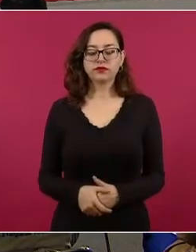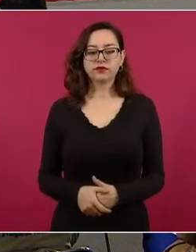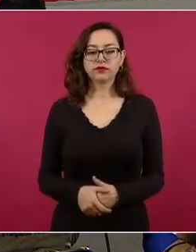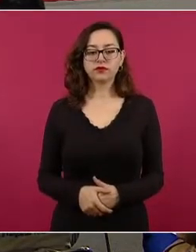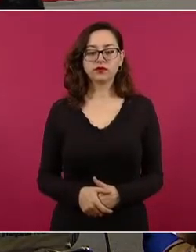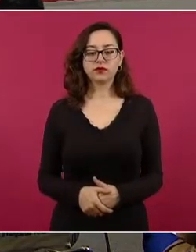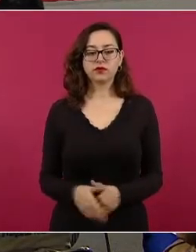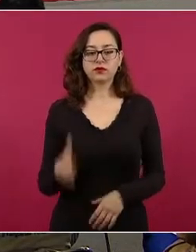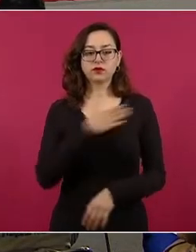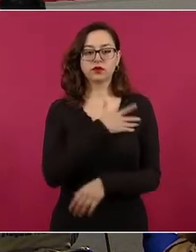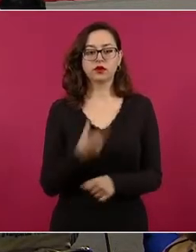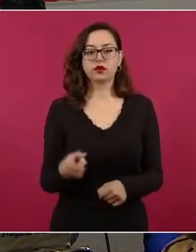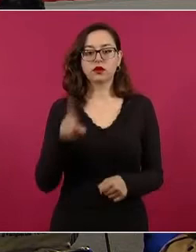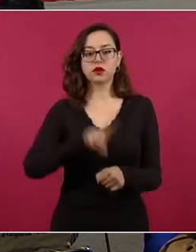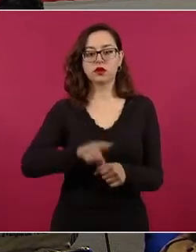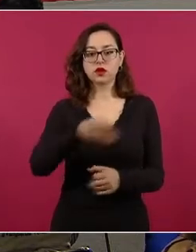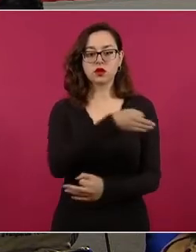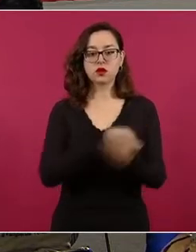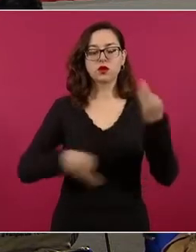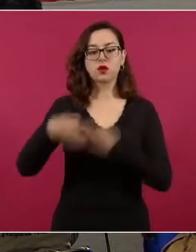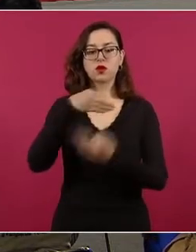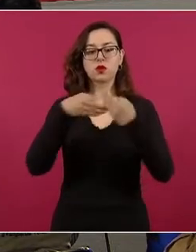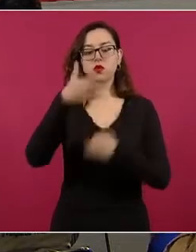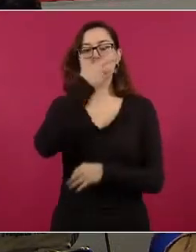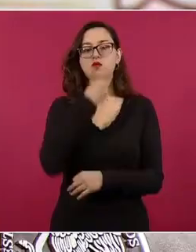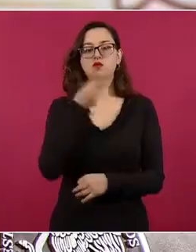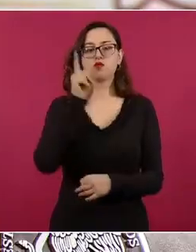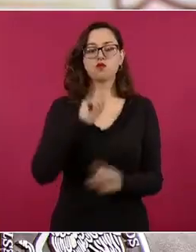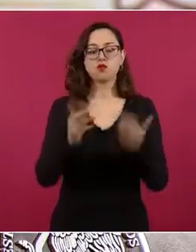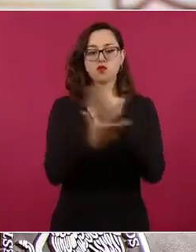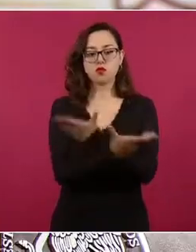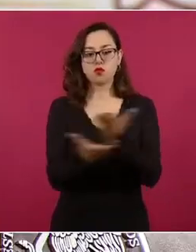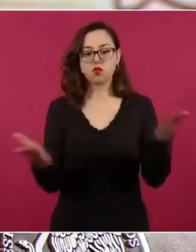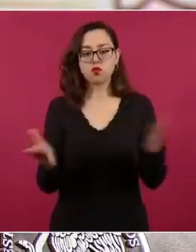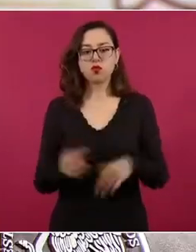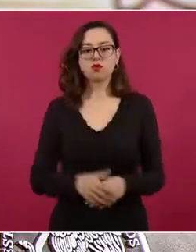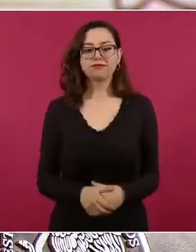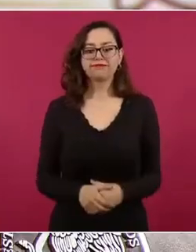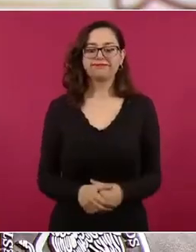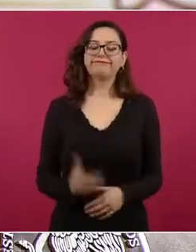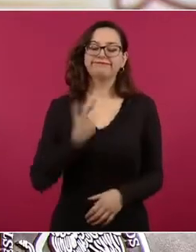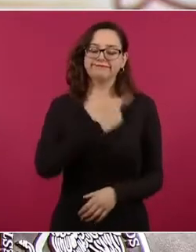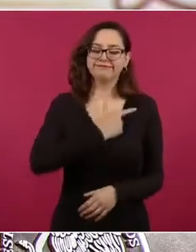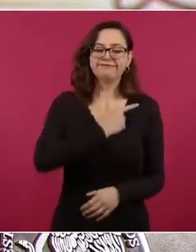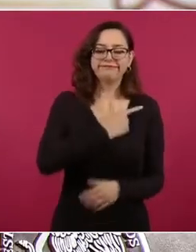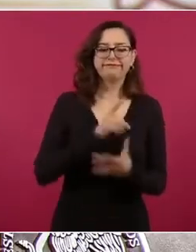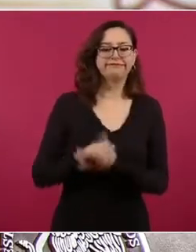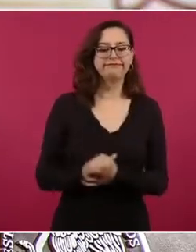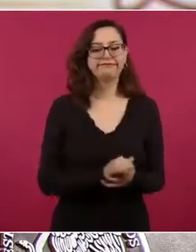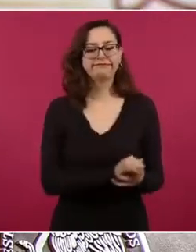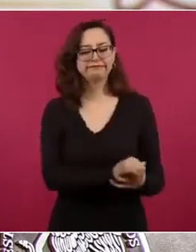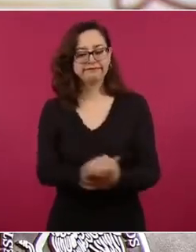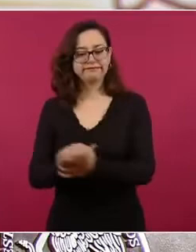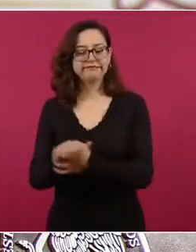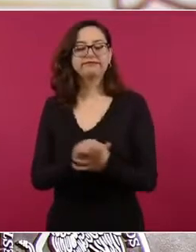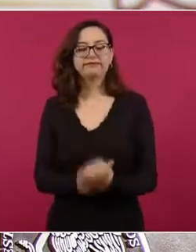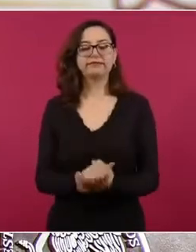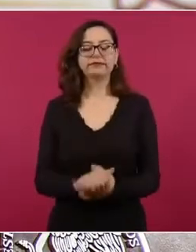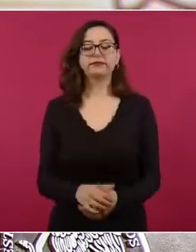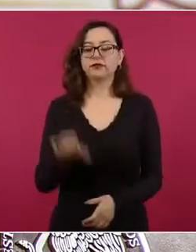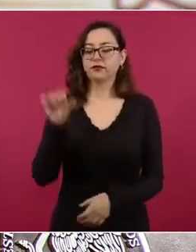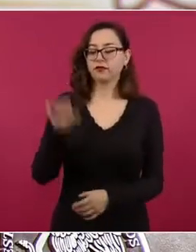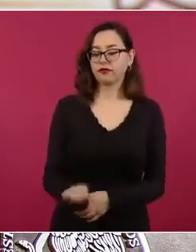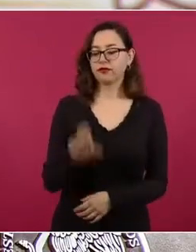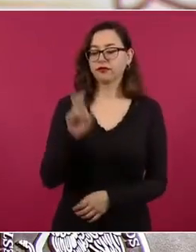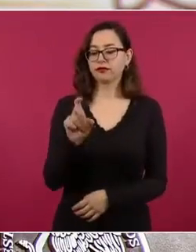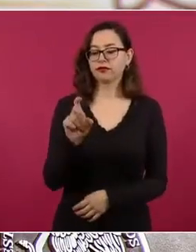Buenos días a todas, a todos ustedes. Los saludo con el gusto de siempre. Y hoy, 30 de agosto, en el Pulso